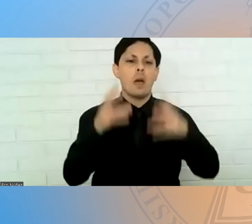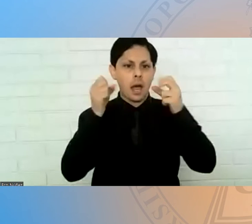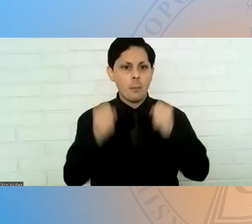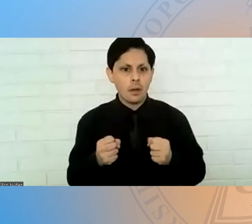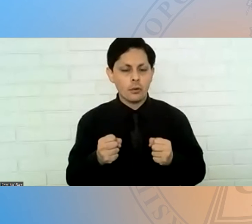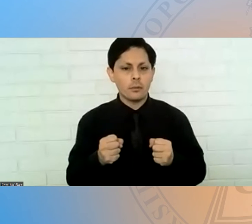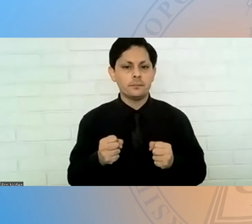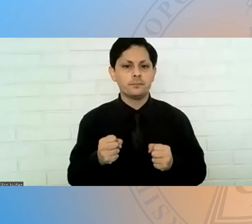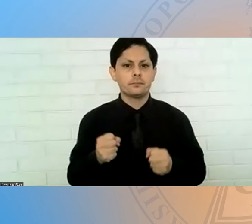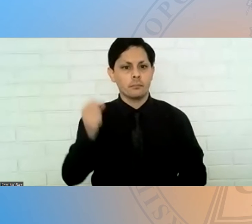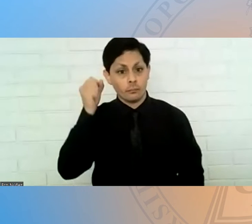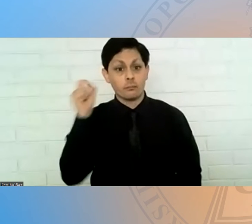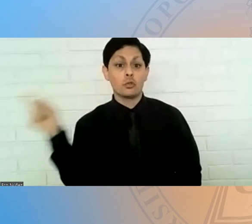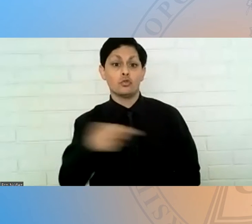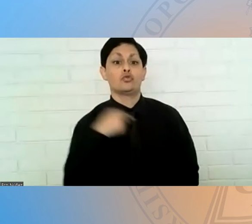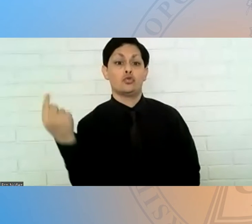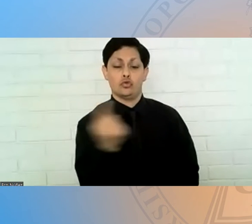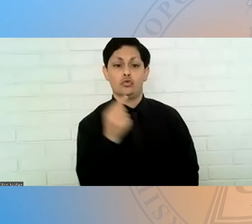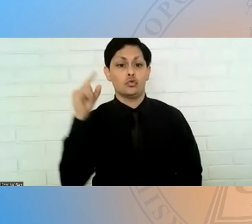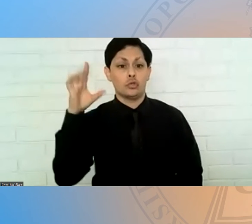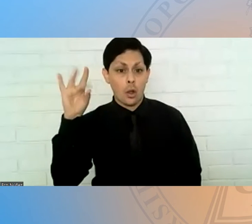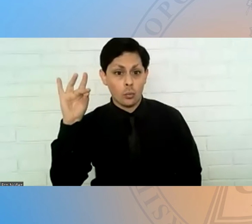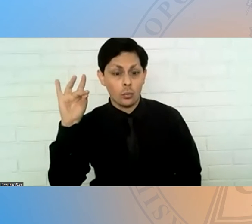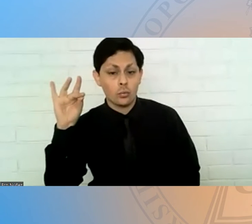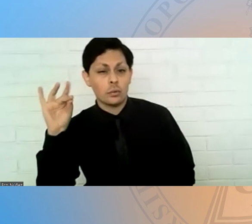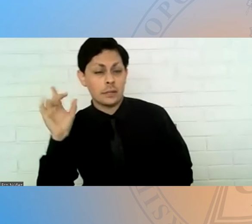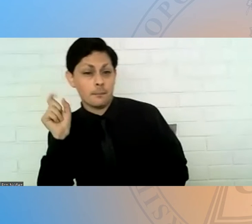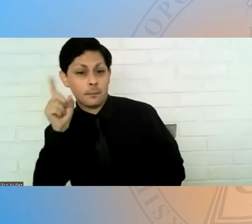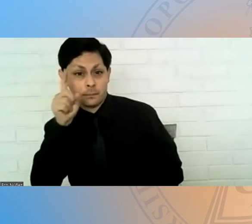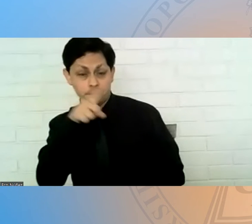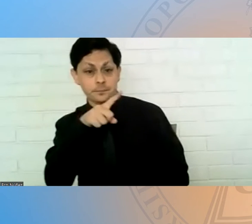que nosotros los adultos. Cuesta mucho